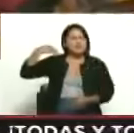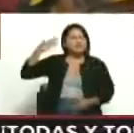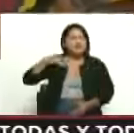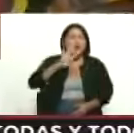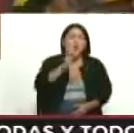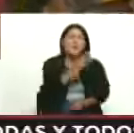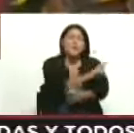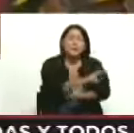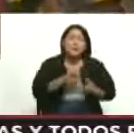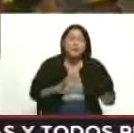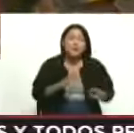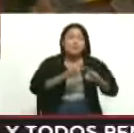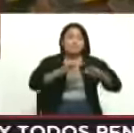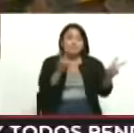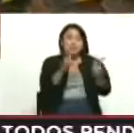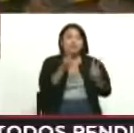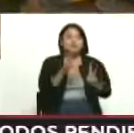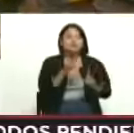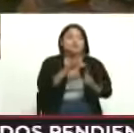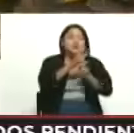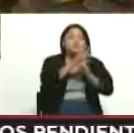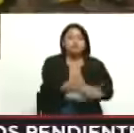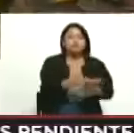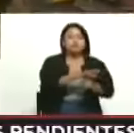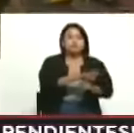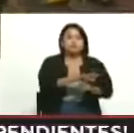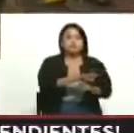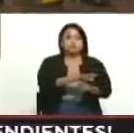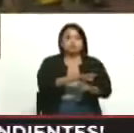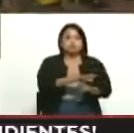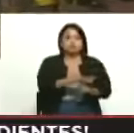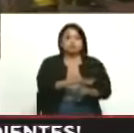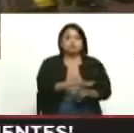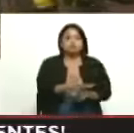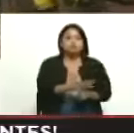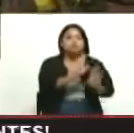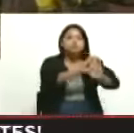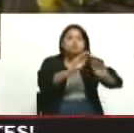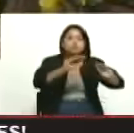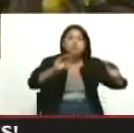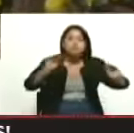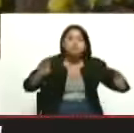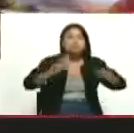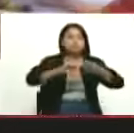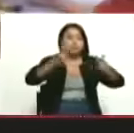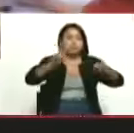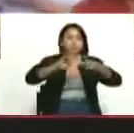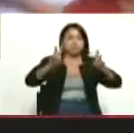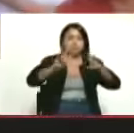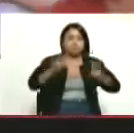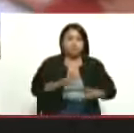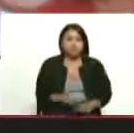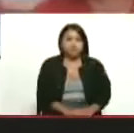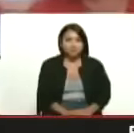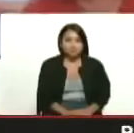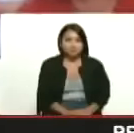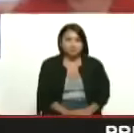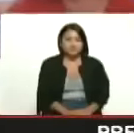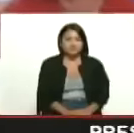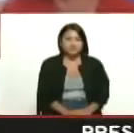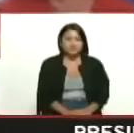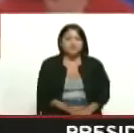Cuarta República, que era la paz de los sepulcros. Llamaron a pacificar a los hermanos y hermanas que andaban en la guerrilla en su